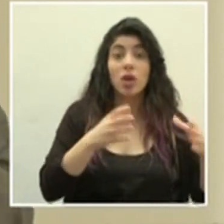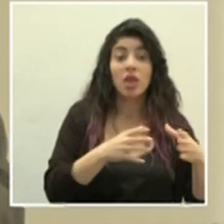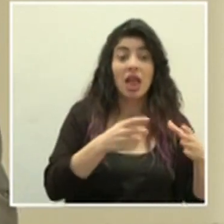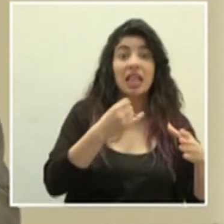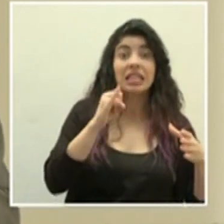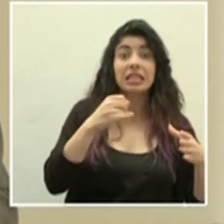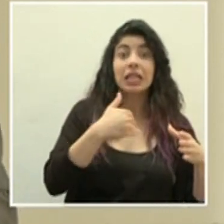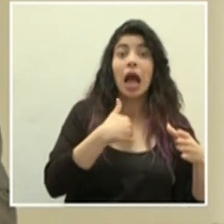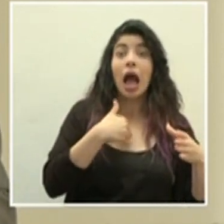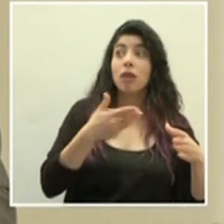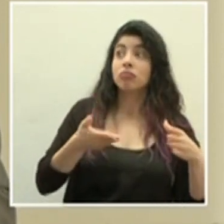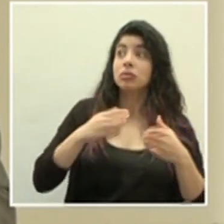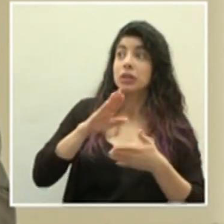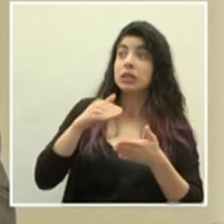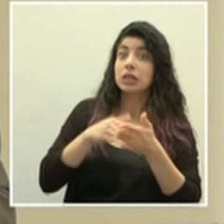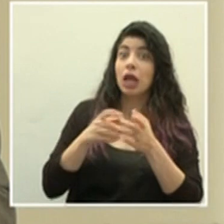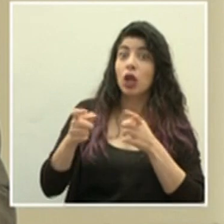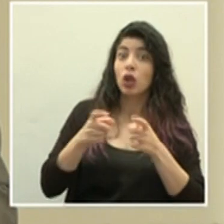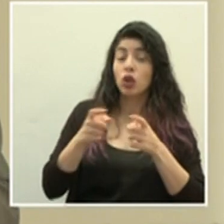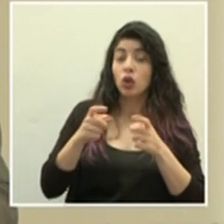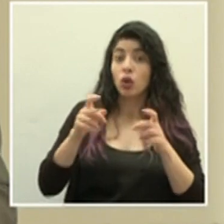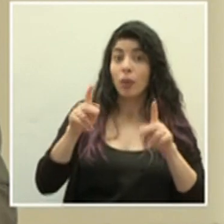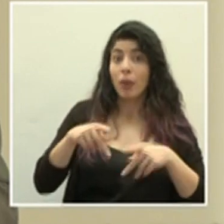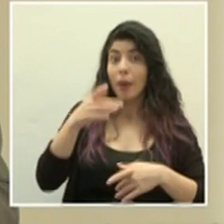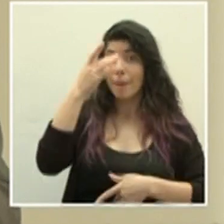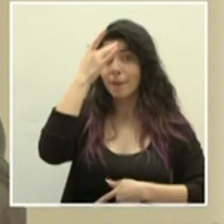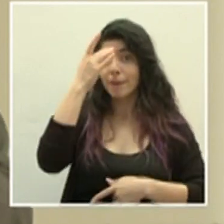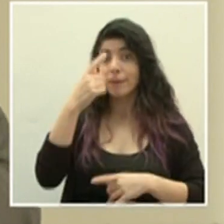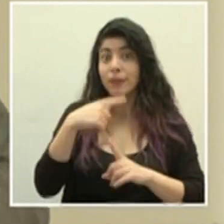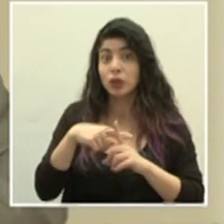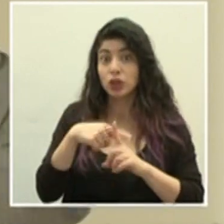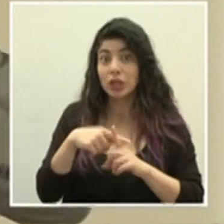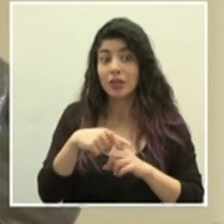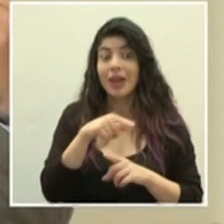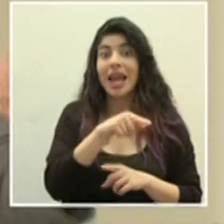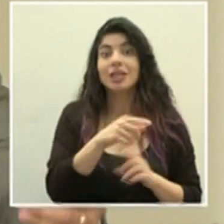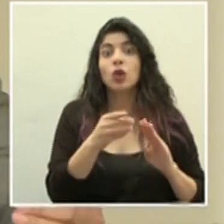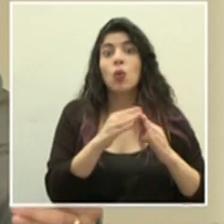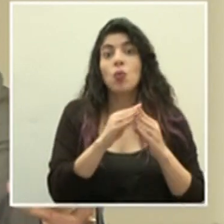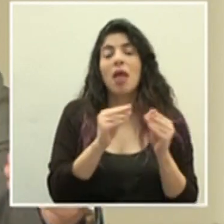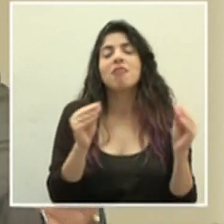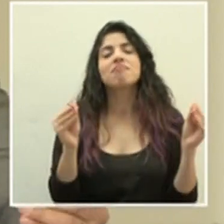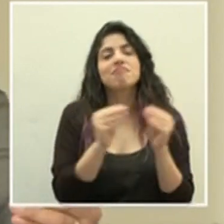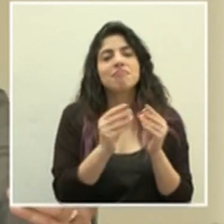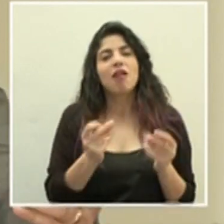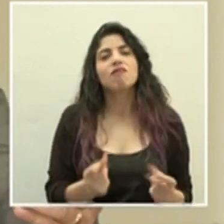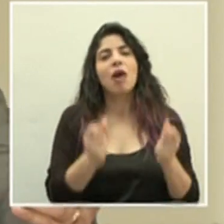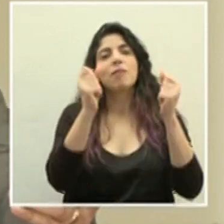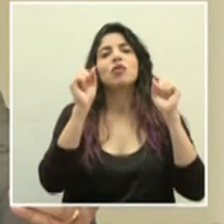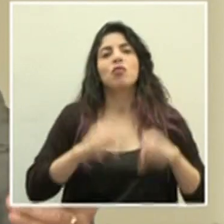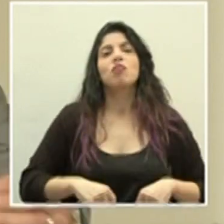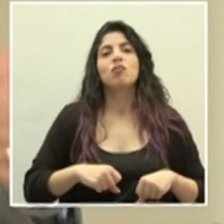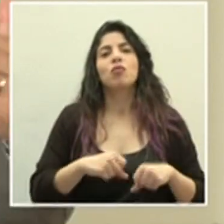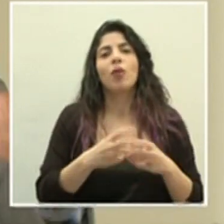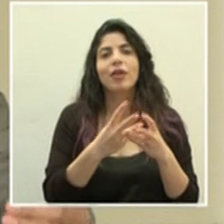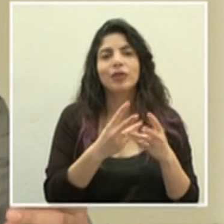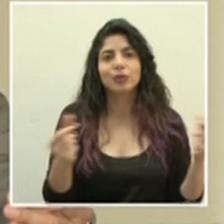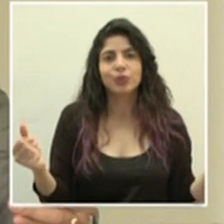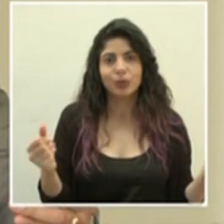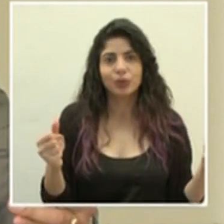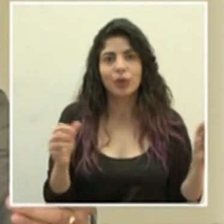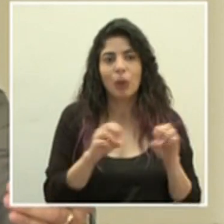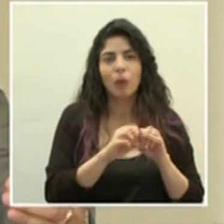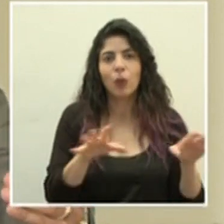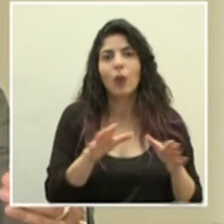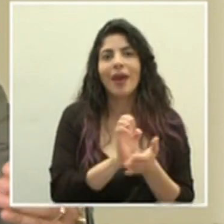tener un centro de contención de casos positivos es una comunidad que más rápidamente puede salir de un brote, puede